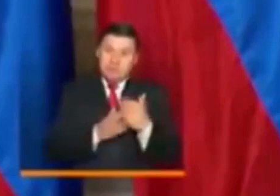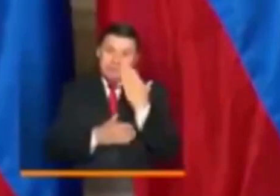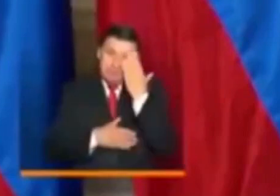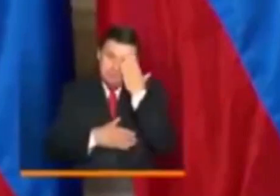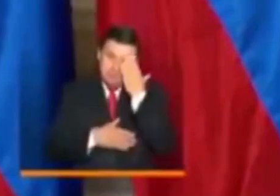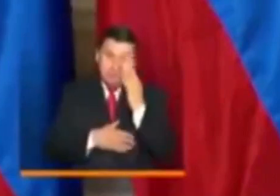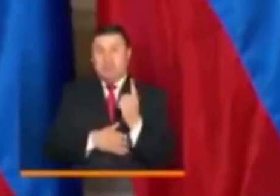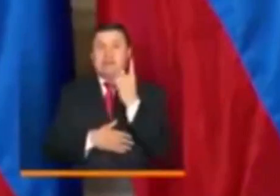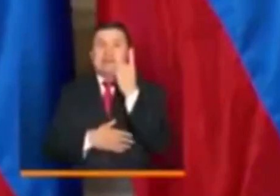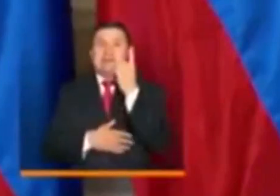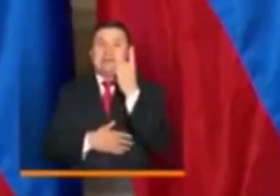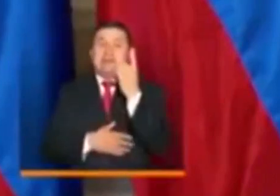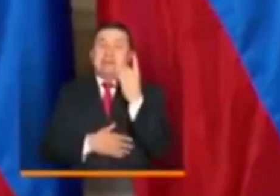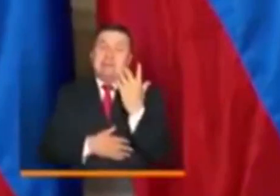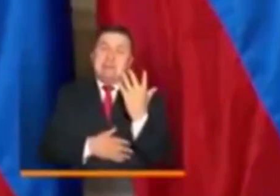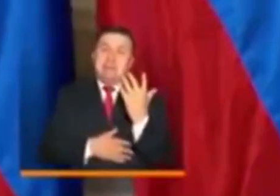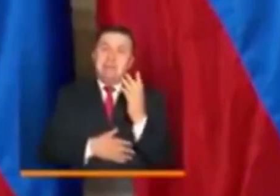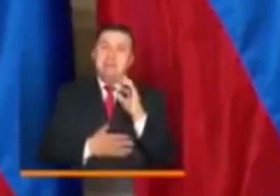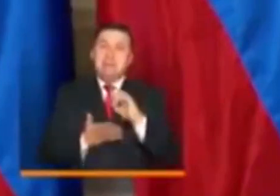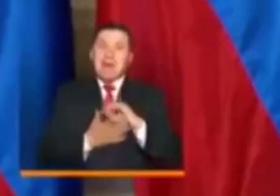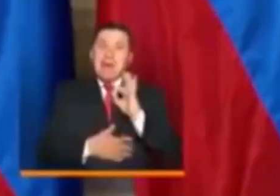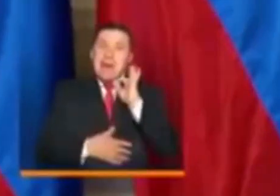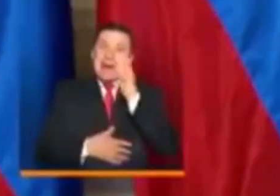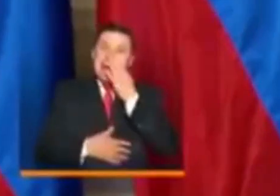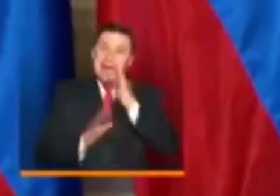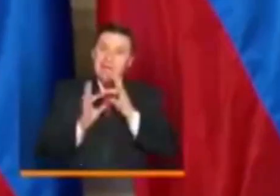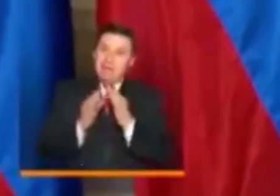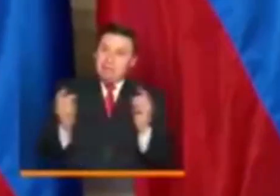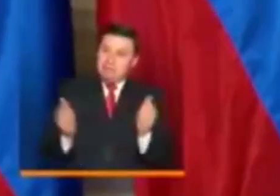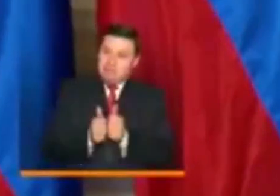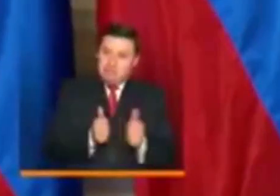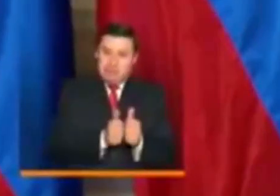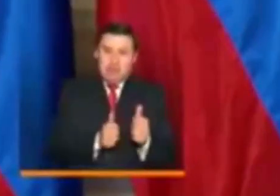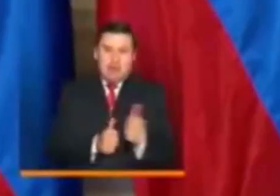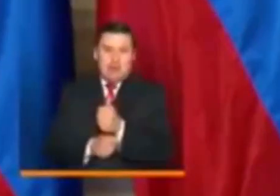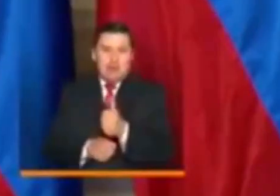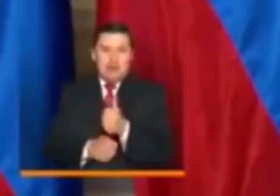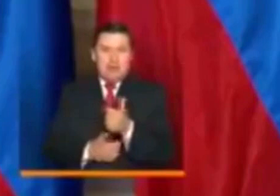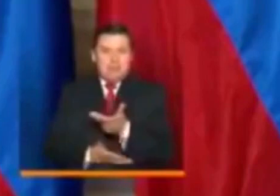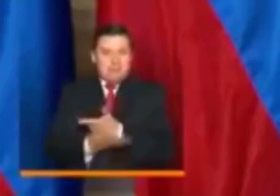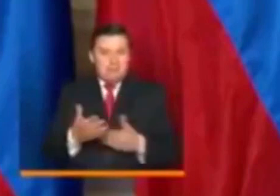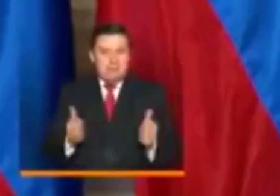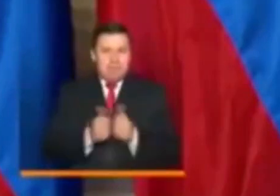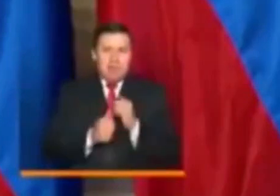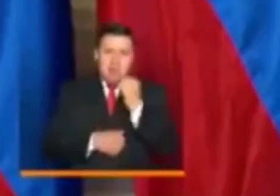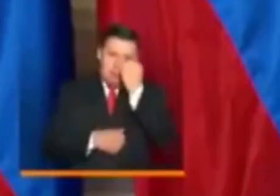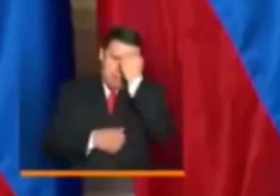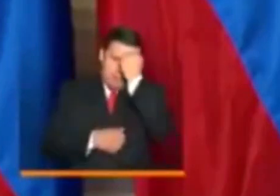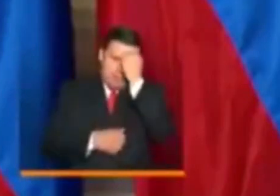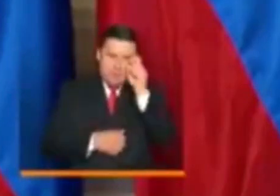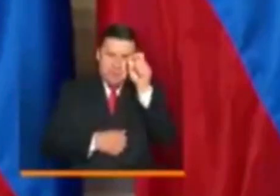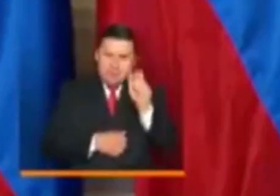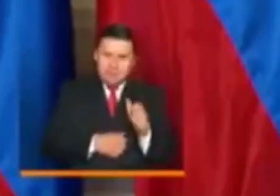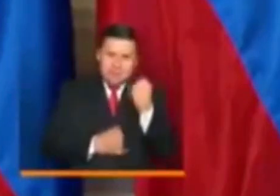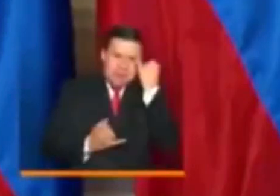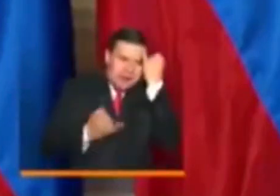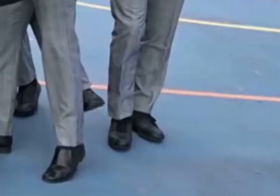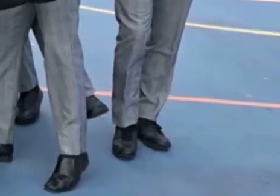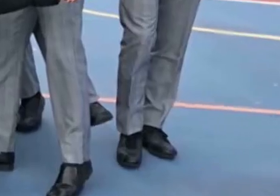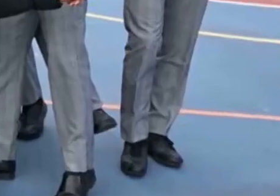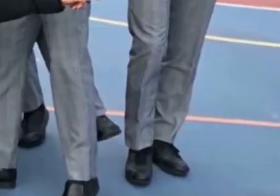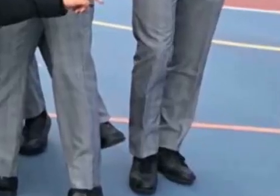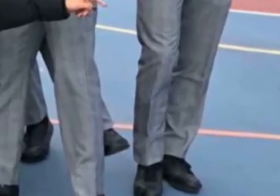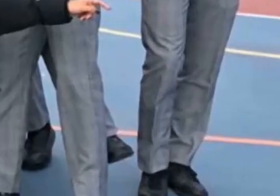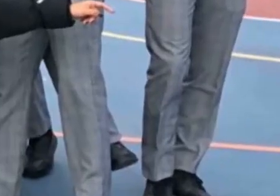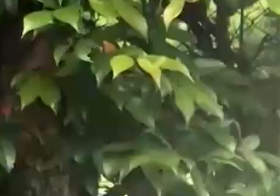año atípico, pero ha tenido la riqueza de tener a la familia acompañando todo el devenir y unos maestros ideando, creando e